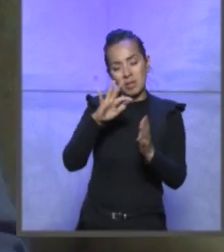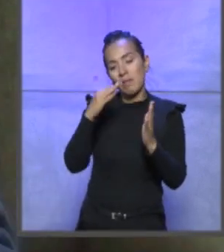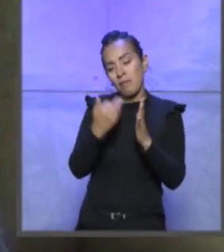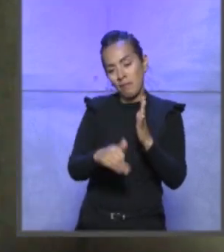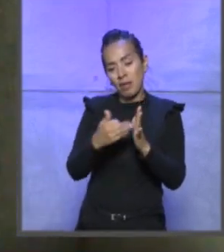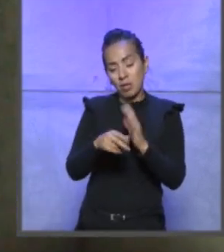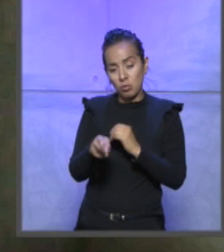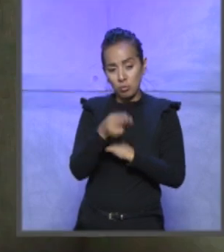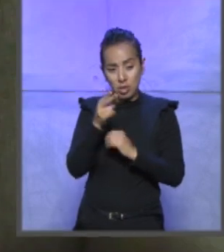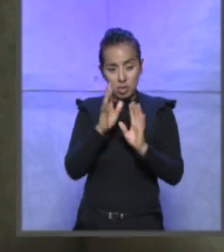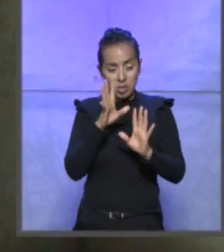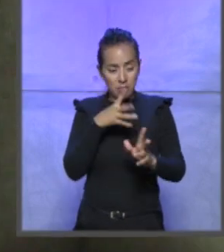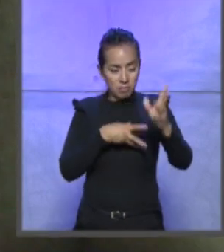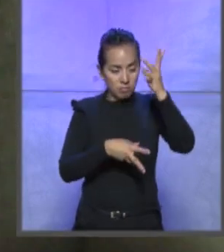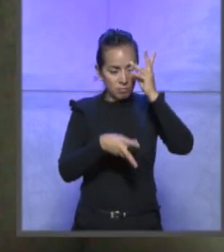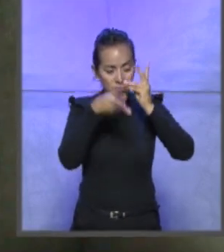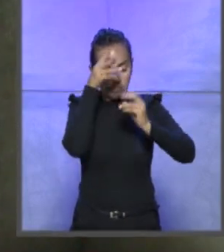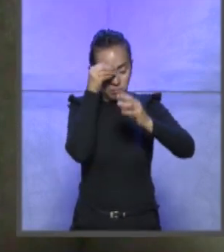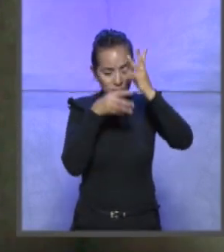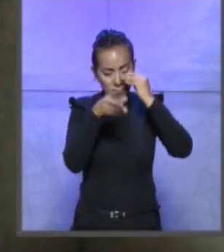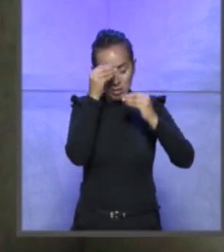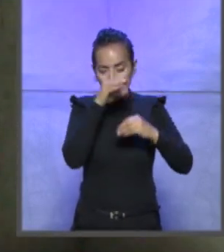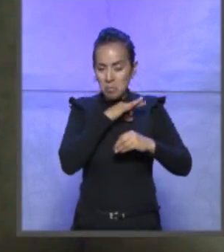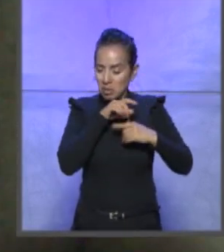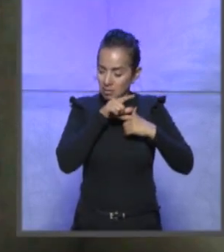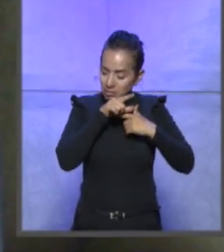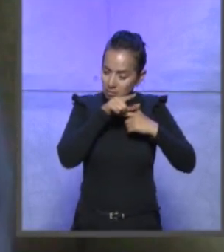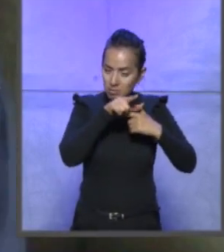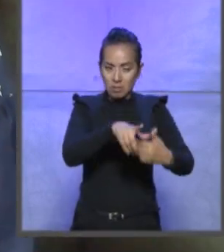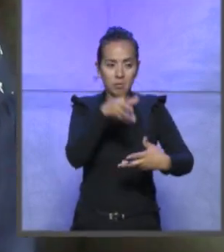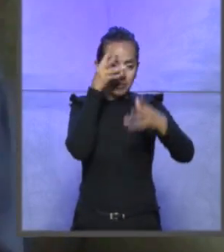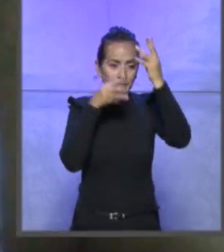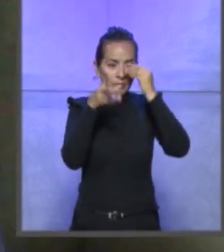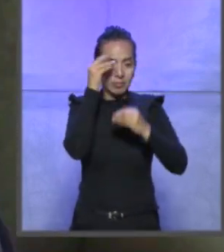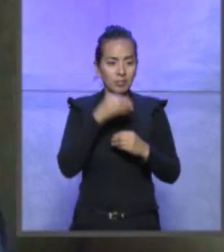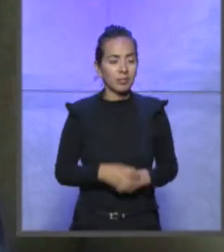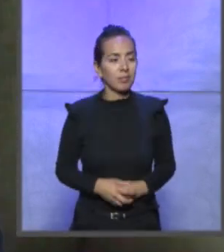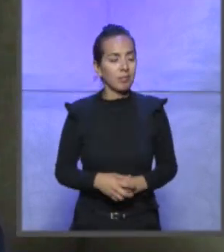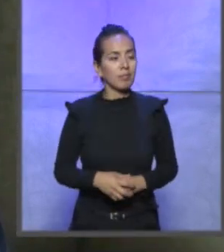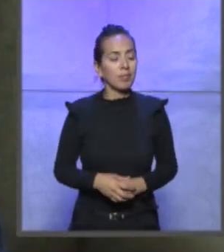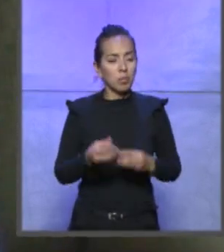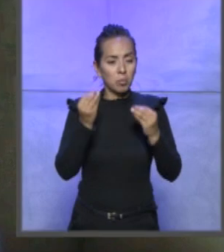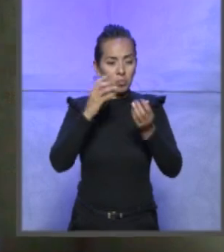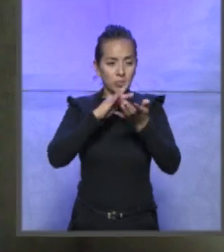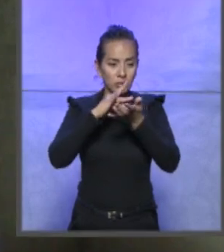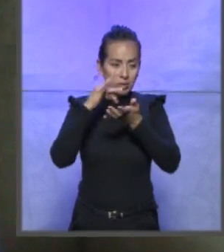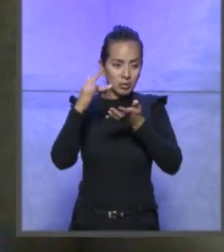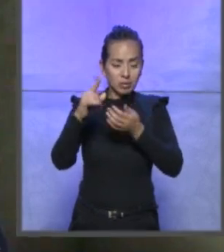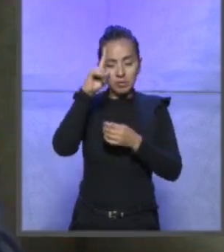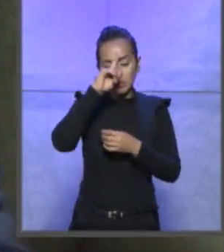falta, jóvenes. Ustedes la tienen, la están adquiriendo y la pueden seguir consolidando. Muchas gracias,